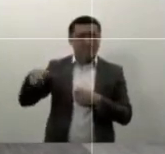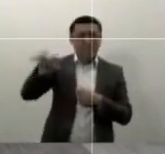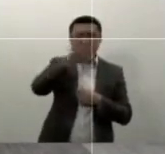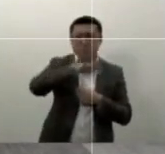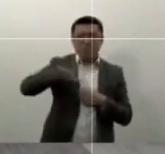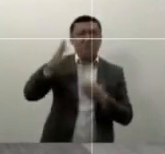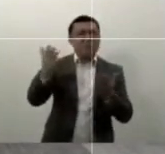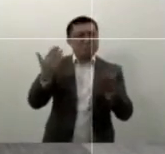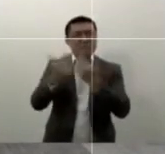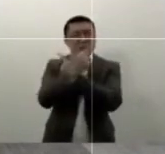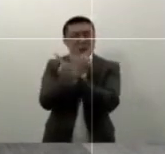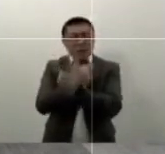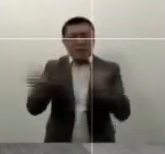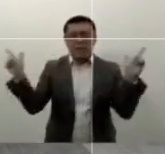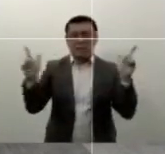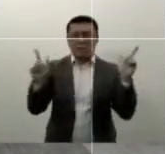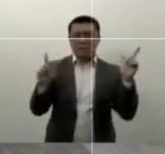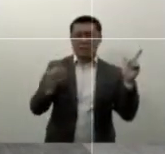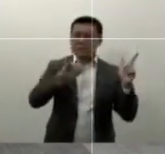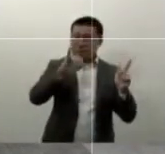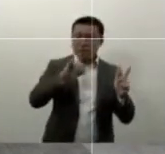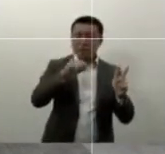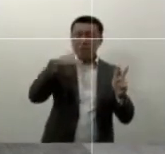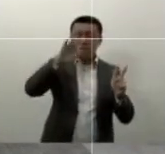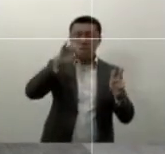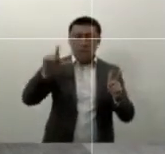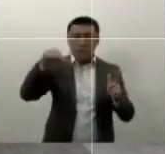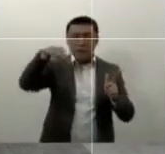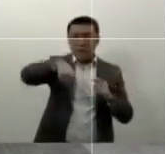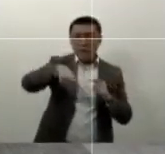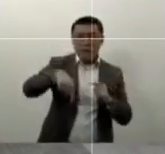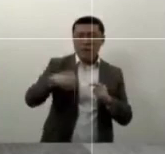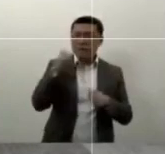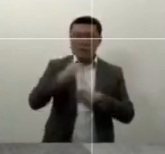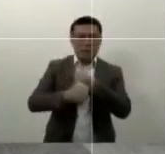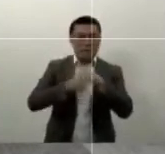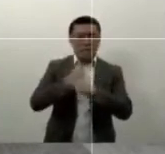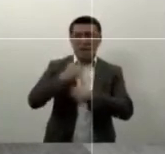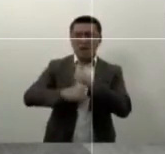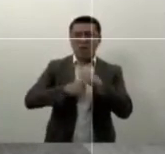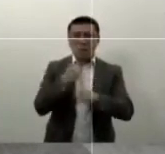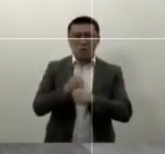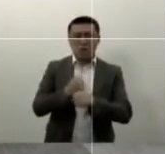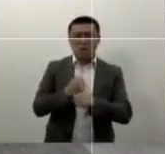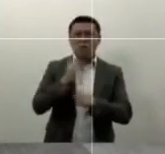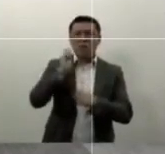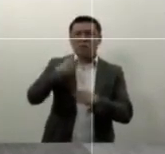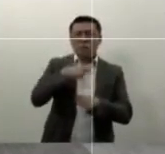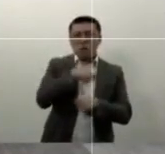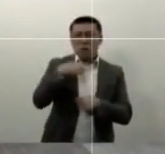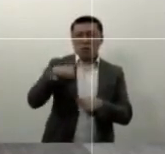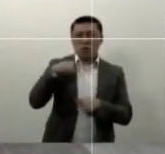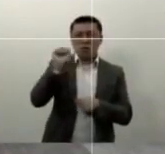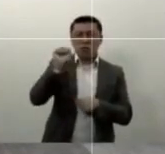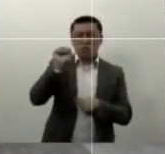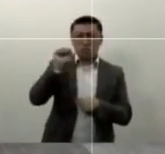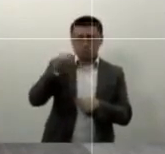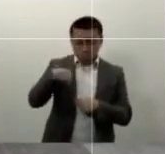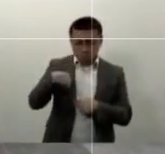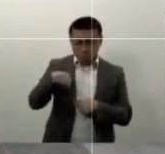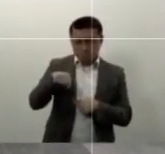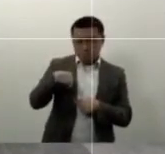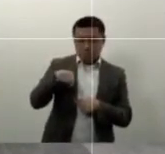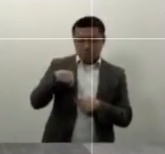más disímbolas. La FIL es el lugar en el que cada año recordamos que agachar la cabeza y guardar silencio ante la